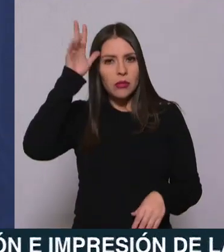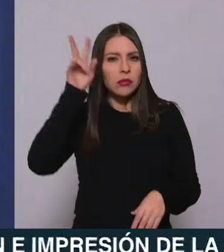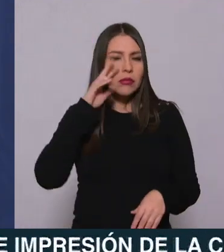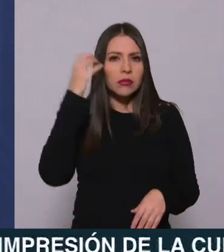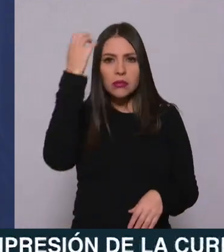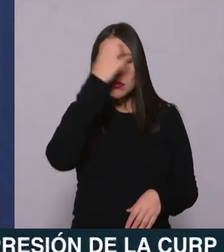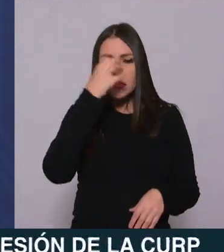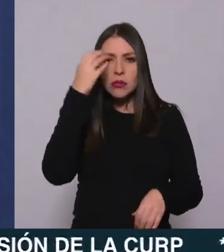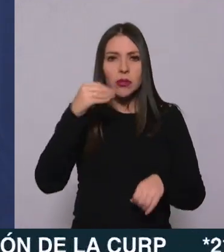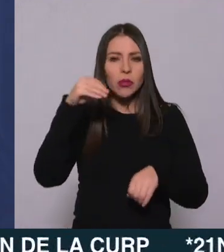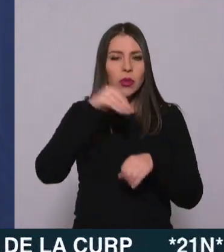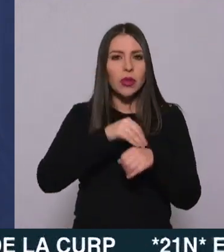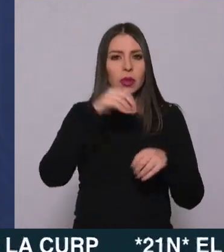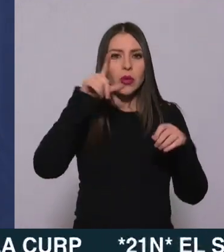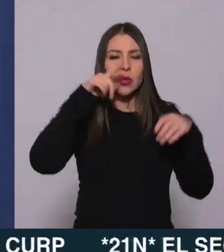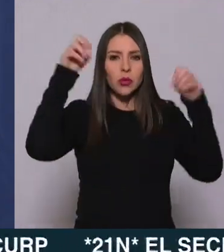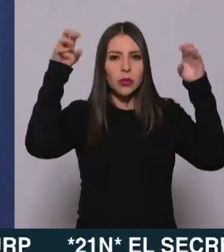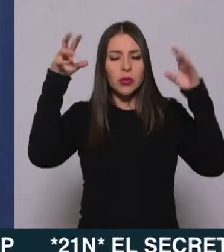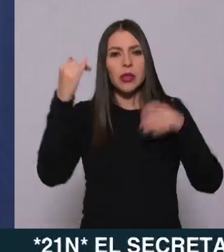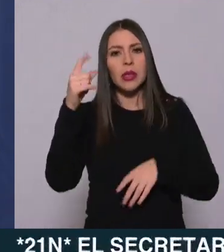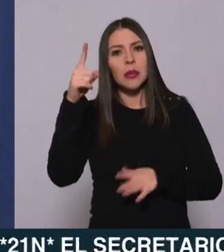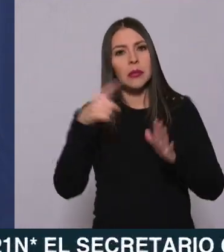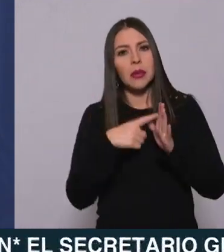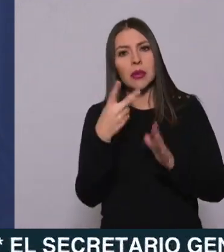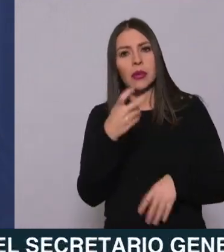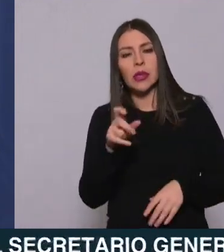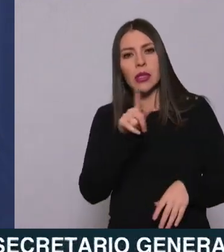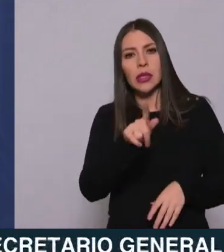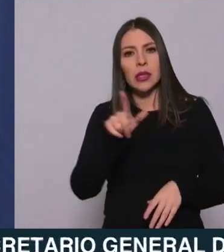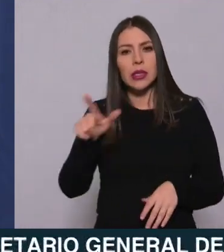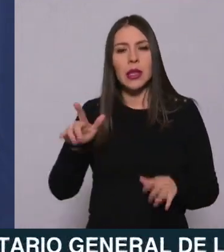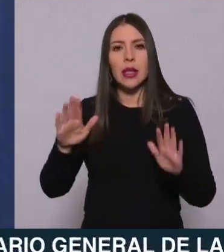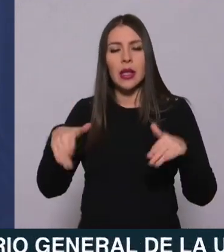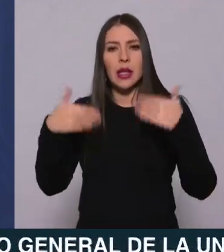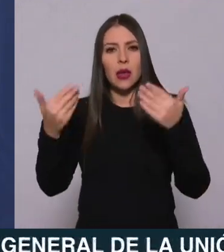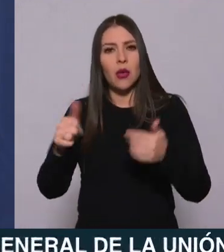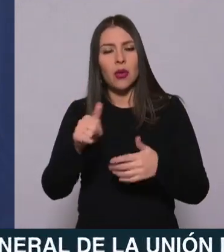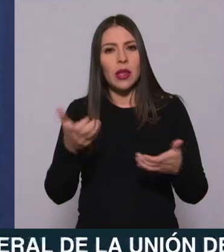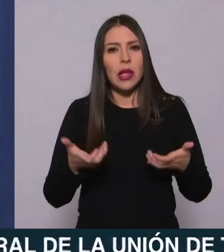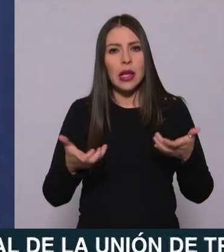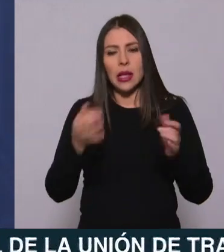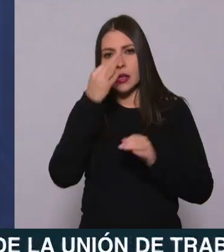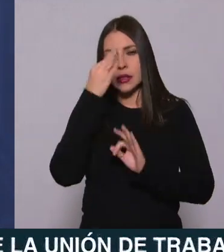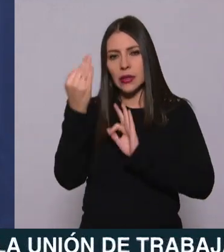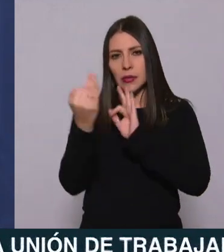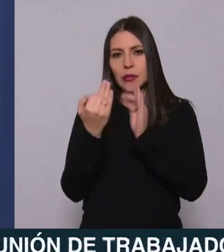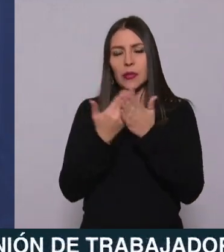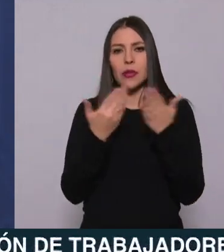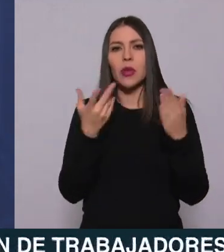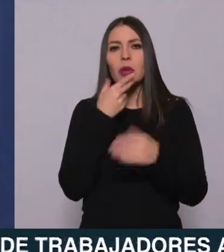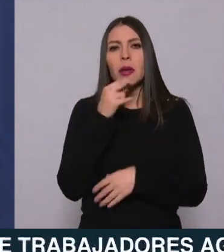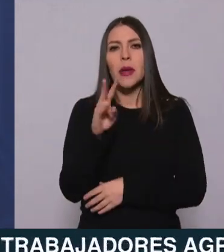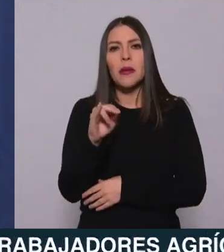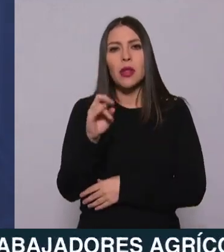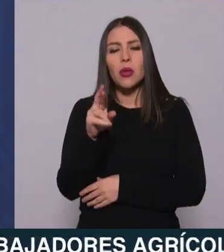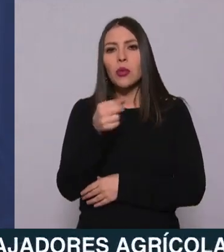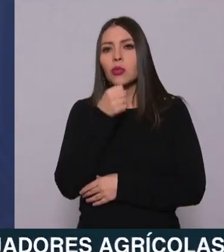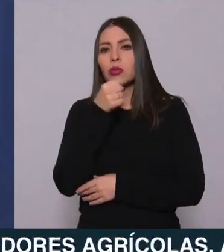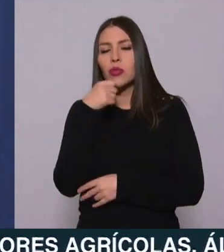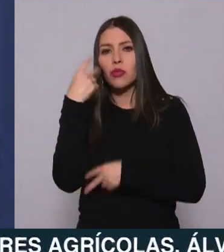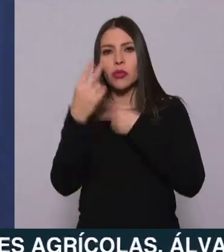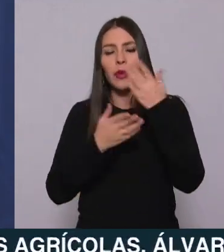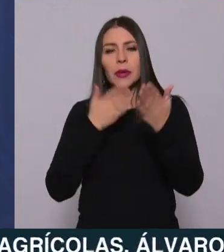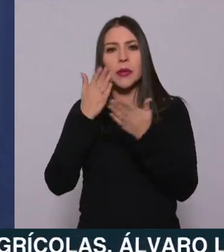al exterior de las estaciones y 1,277 en calles aledañas. Mi compañero Víctor Diego se encuentra en el Metro